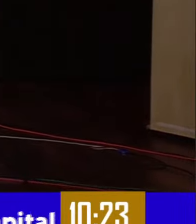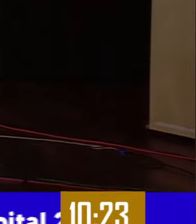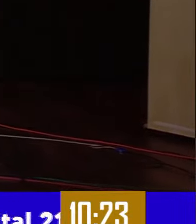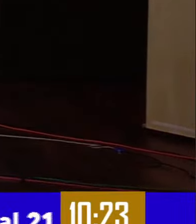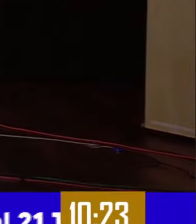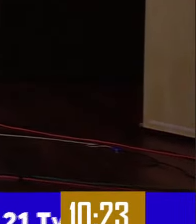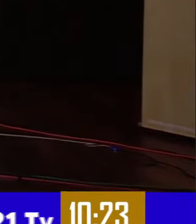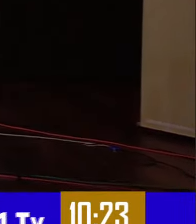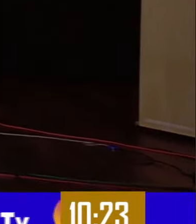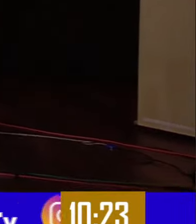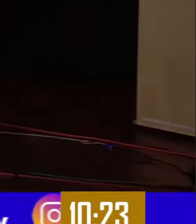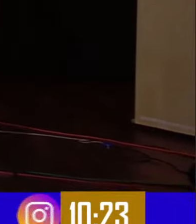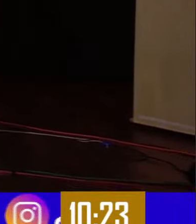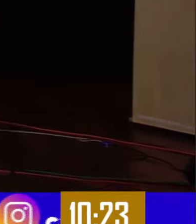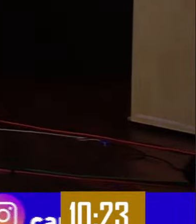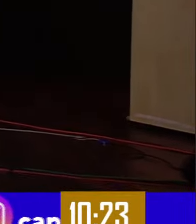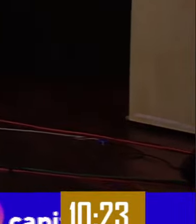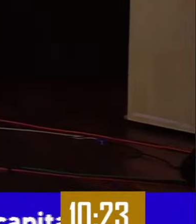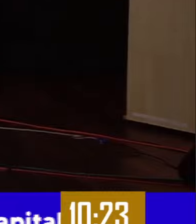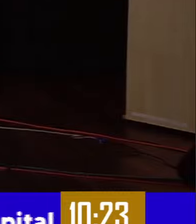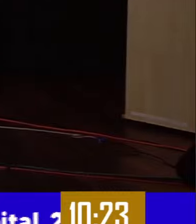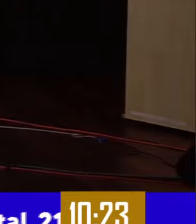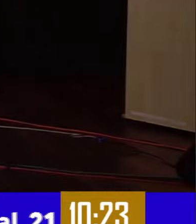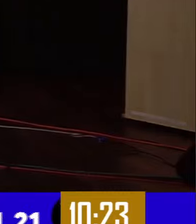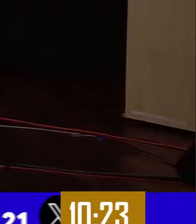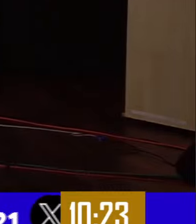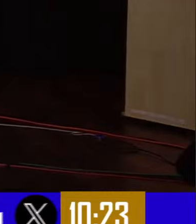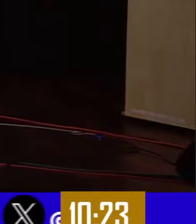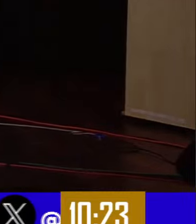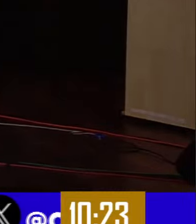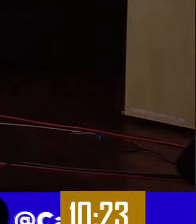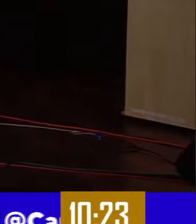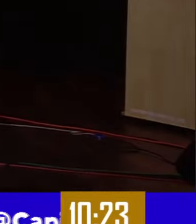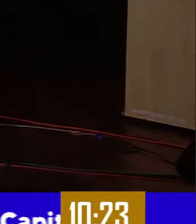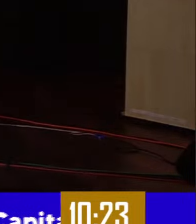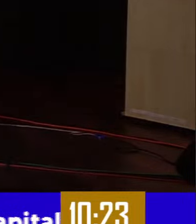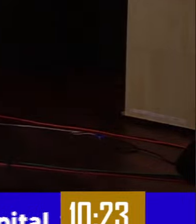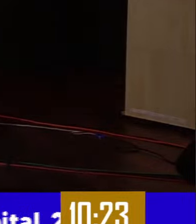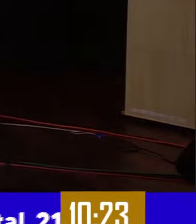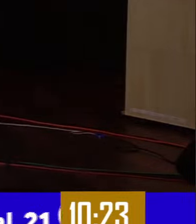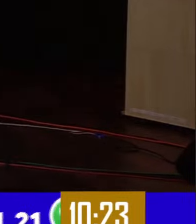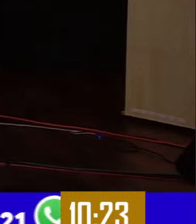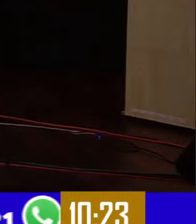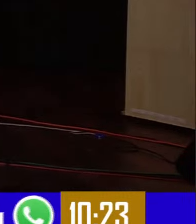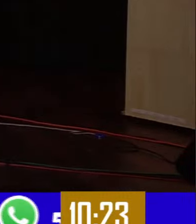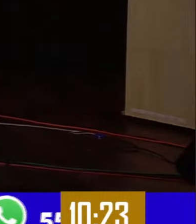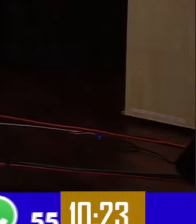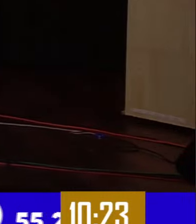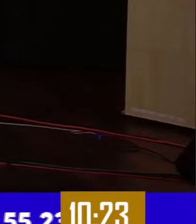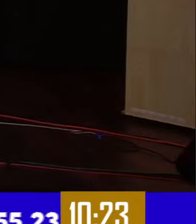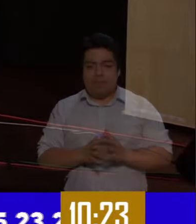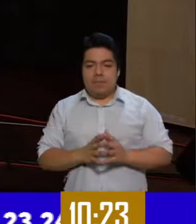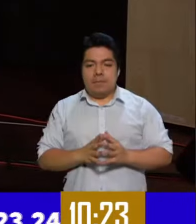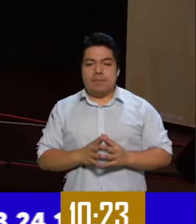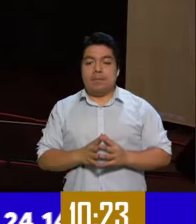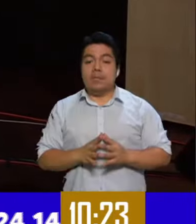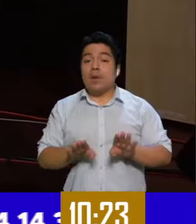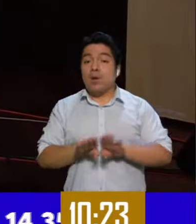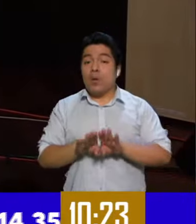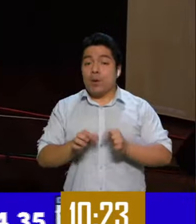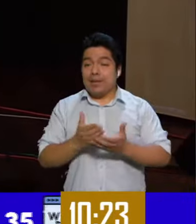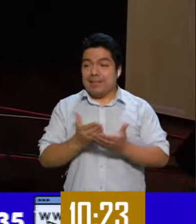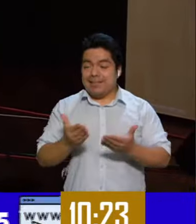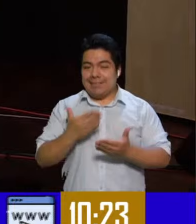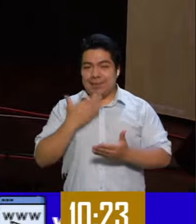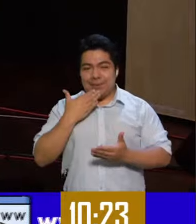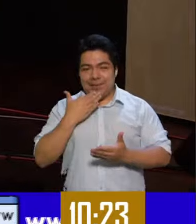Cuidado con los carritos de los compañeros que ahorita... Ay, pues qué gusto. ¿Cómo estás, tenerte Shanik? aquí. Bienvenida. Hola. Muchas ¿Cómo estás? gracias. Muy Oye,